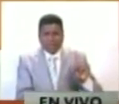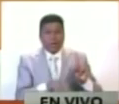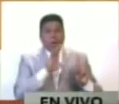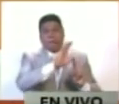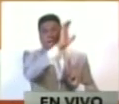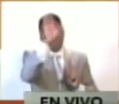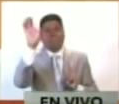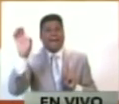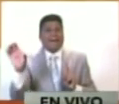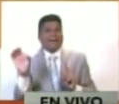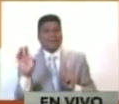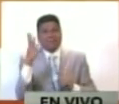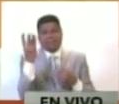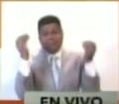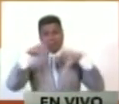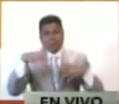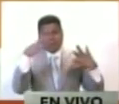bueno, hemos